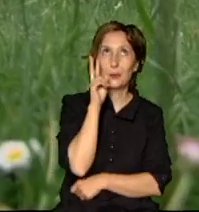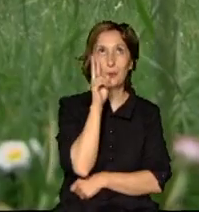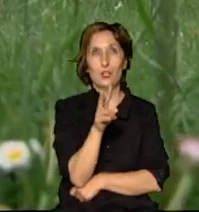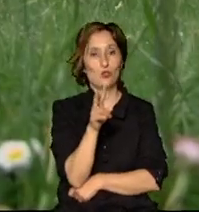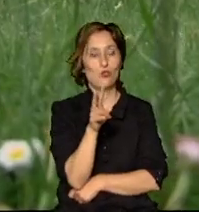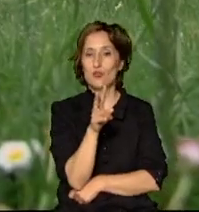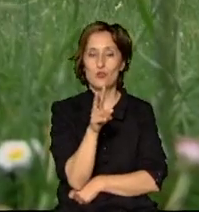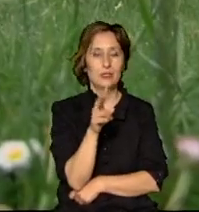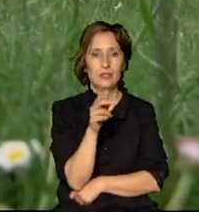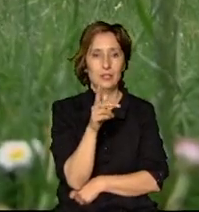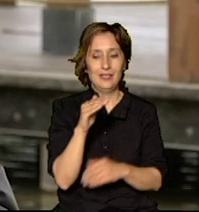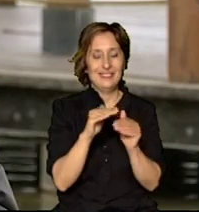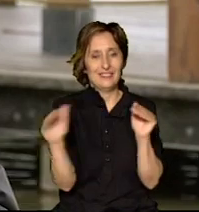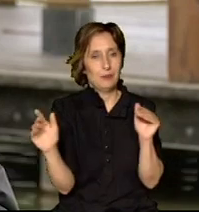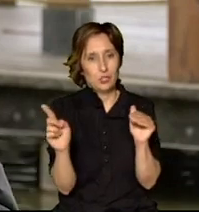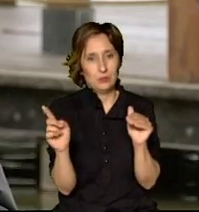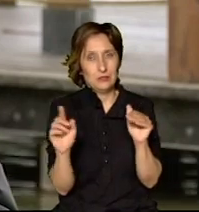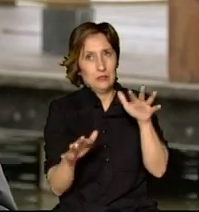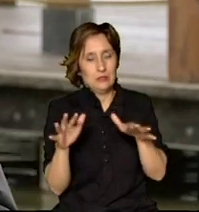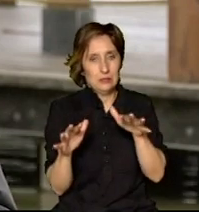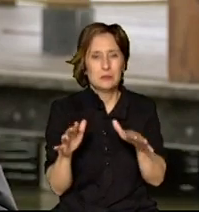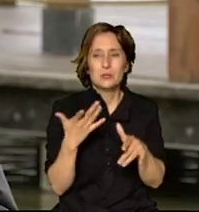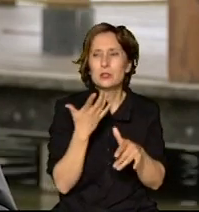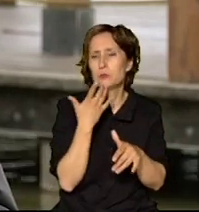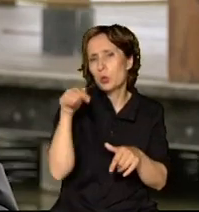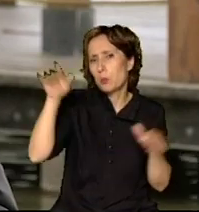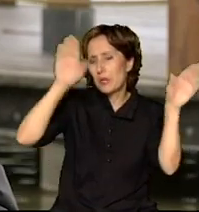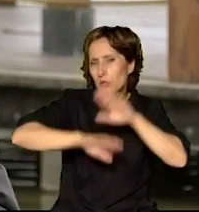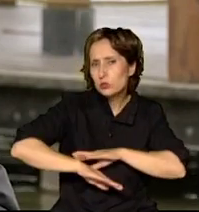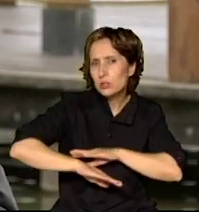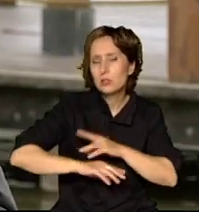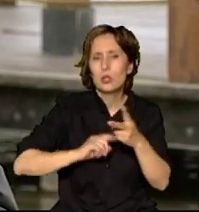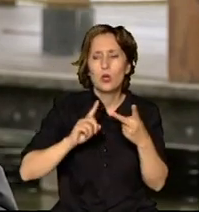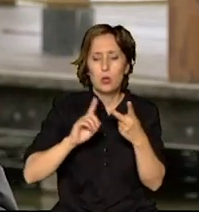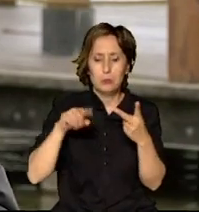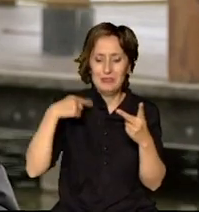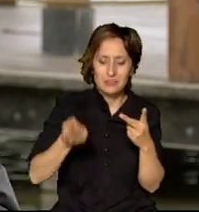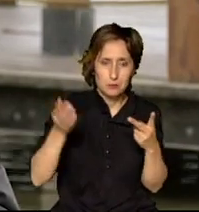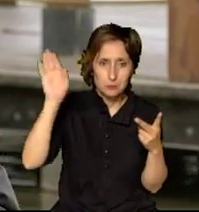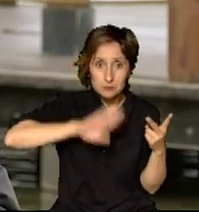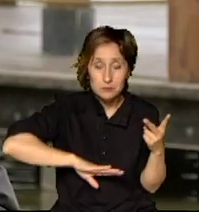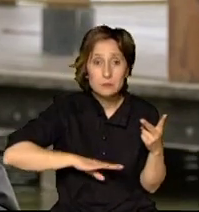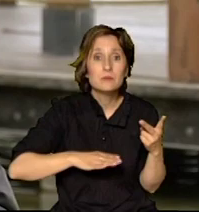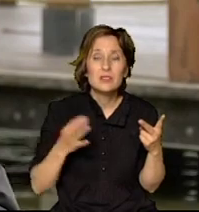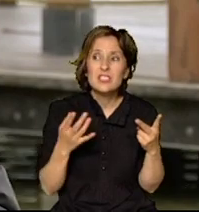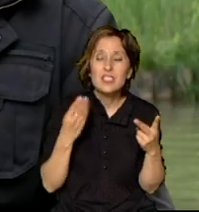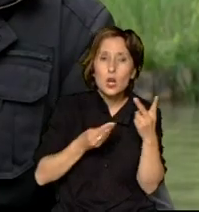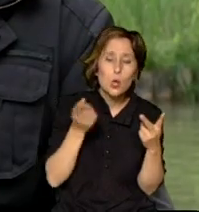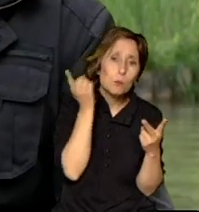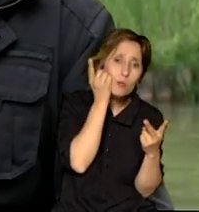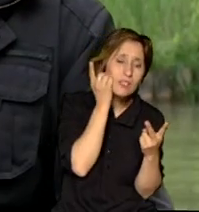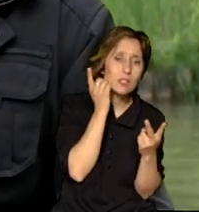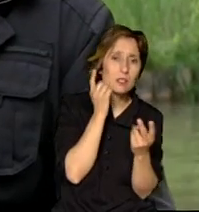viendo que estable no es, pero si quiero saber lo que va a hacer esta noche o lo que va a hacer pasado mañana, tiro de teléfono, tiro